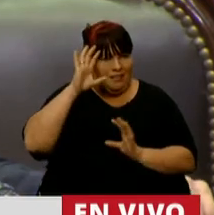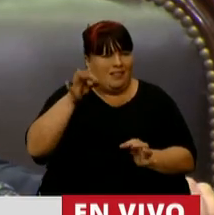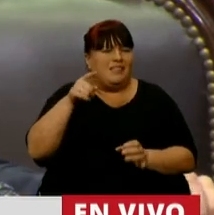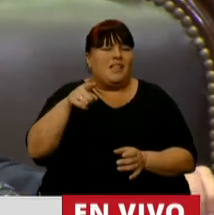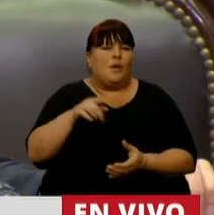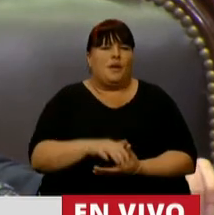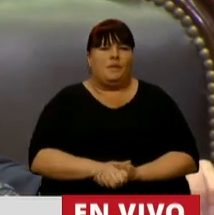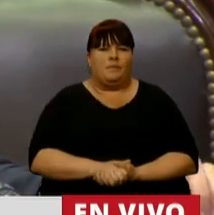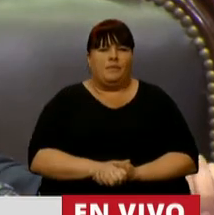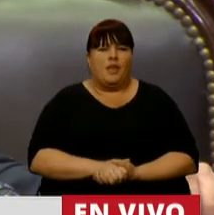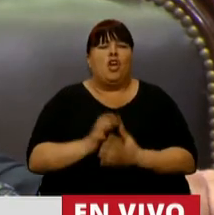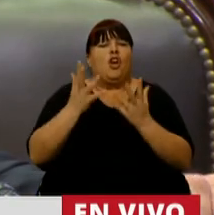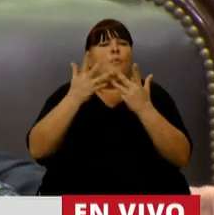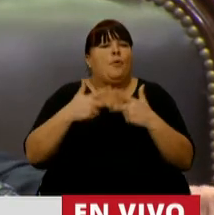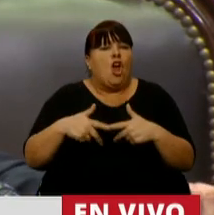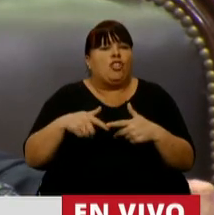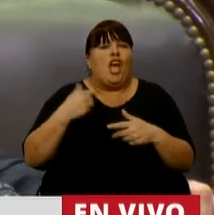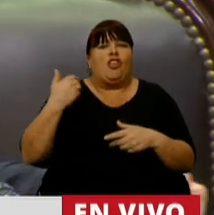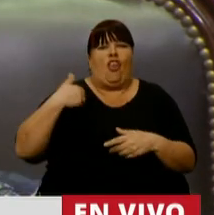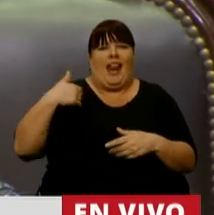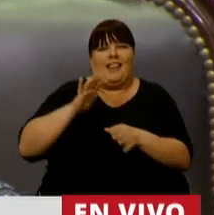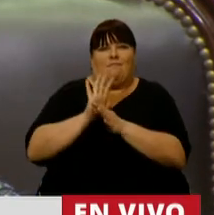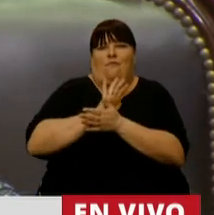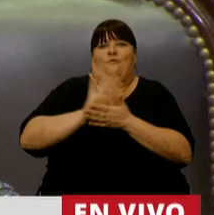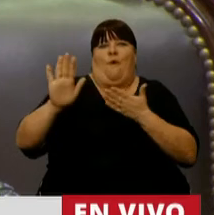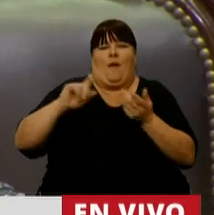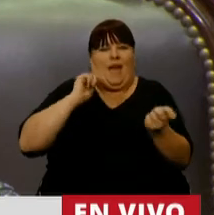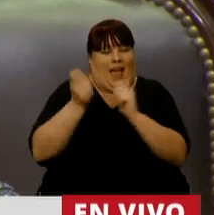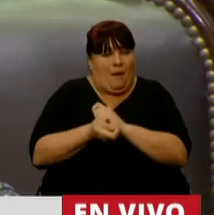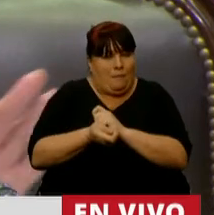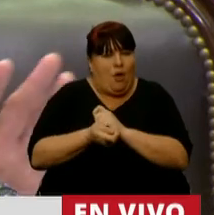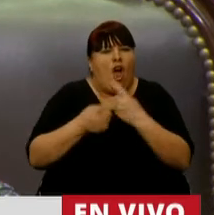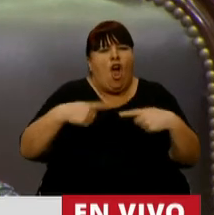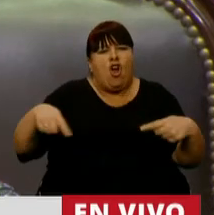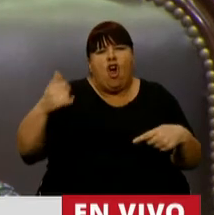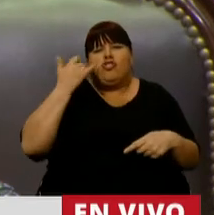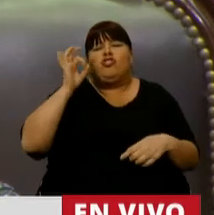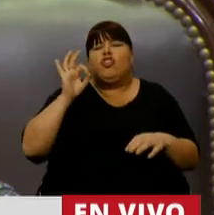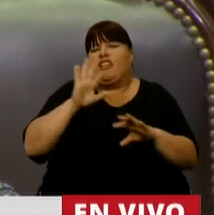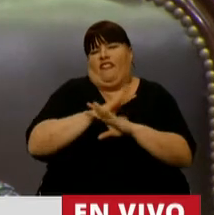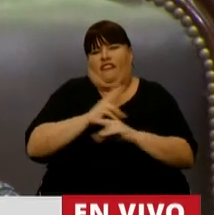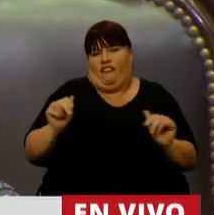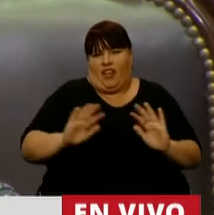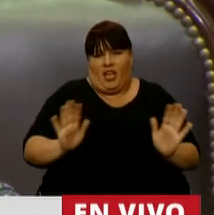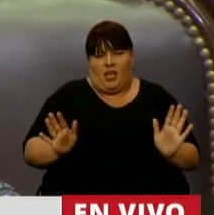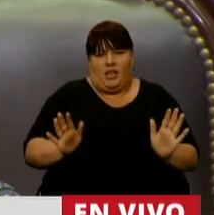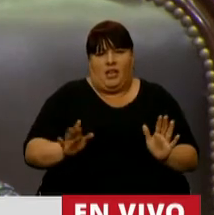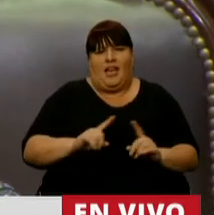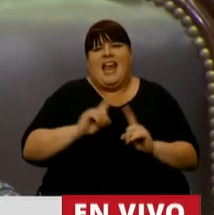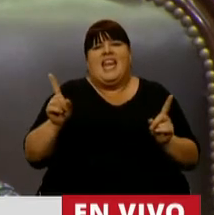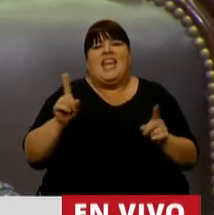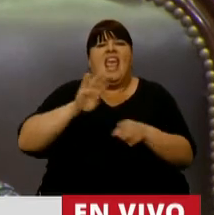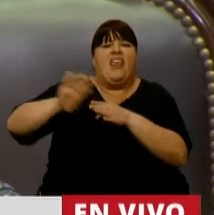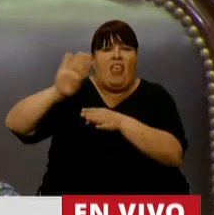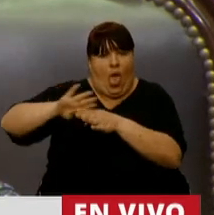que en el proyecto de una nueva Argentina hay cosas que sabemos que no van más. Ni la ruta